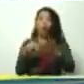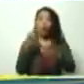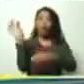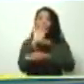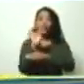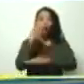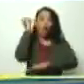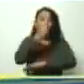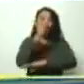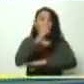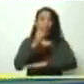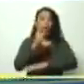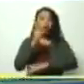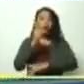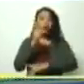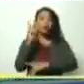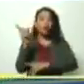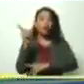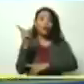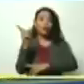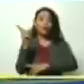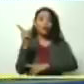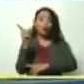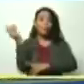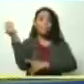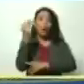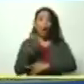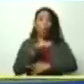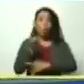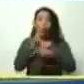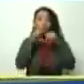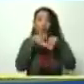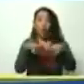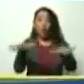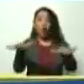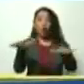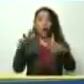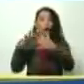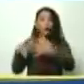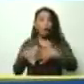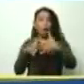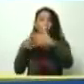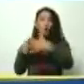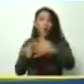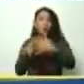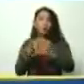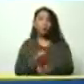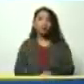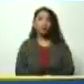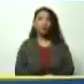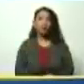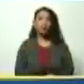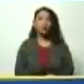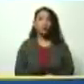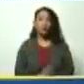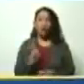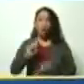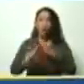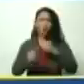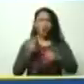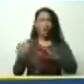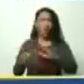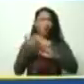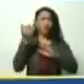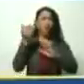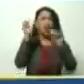interamericana y la comisión interamericana y que tiene más influencia los Estados Unidos de Norteamérica cosas contradicciones del